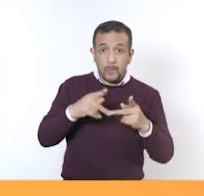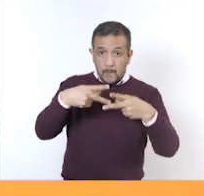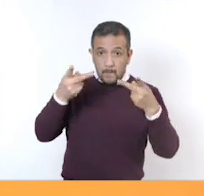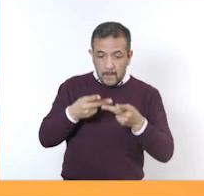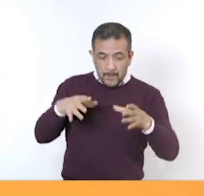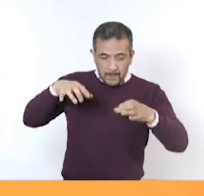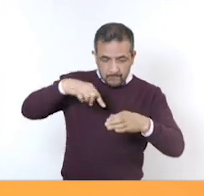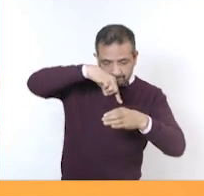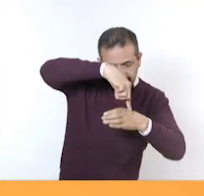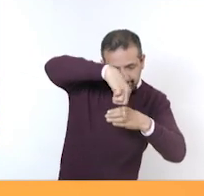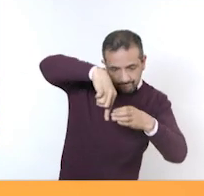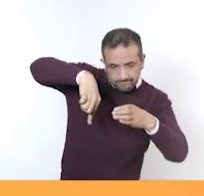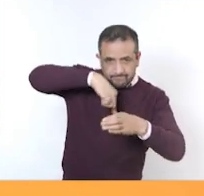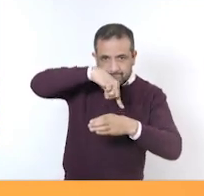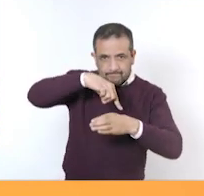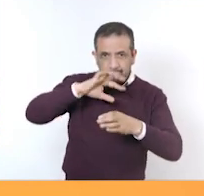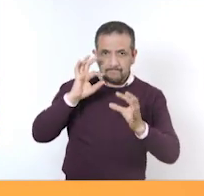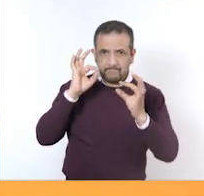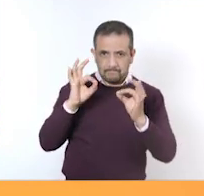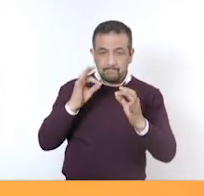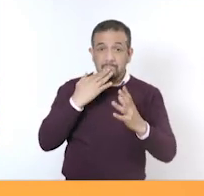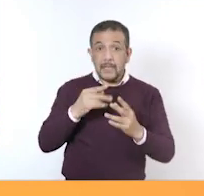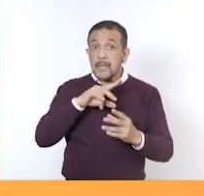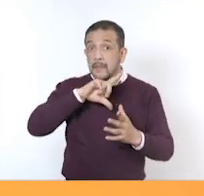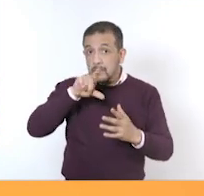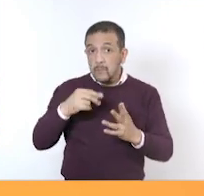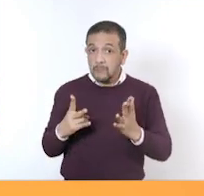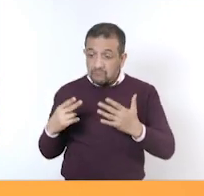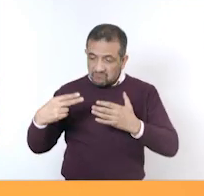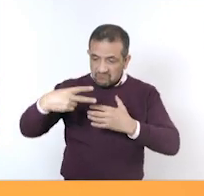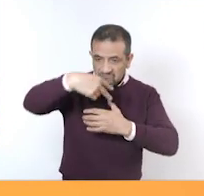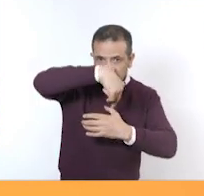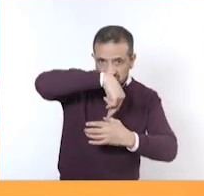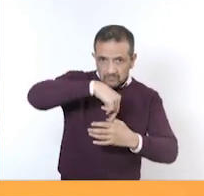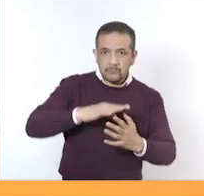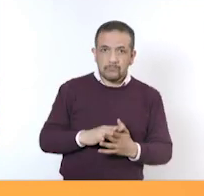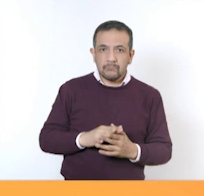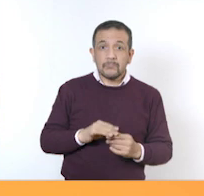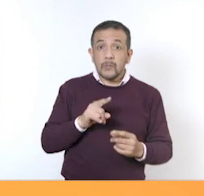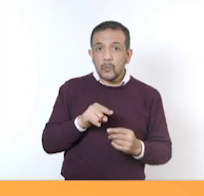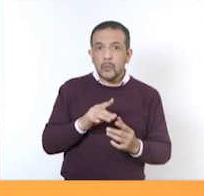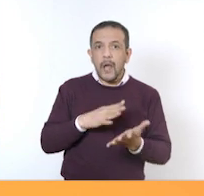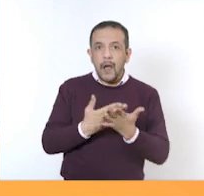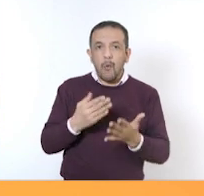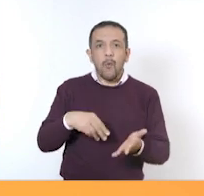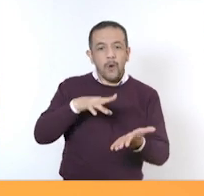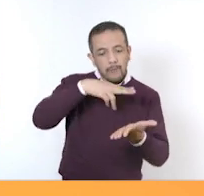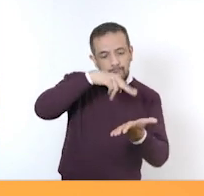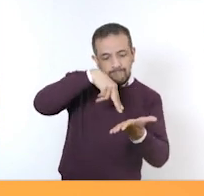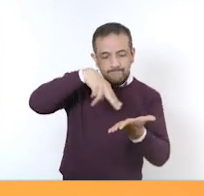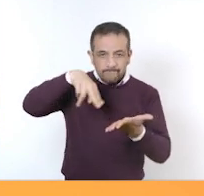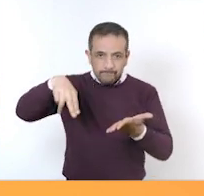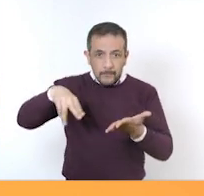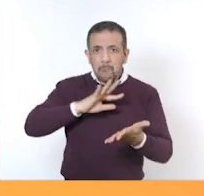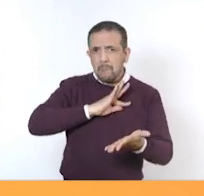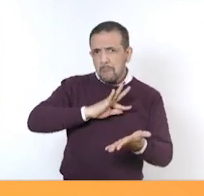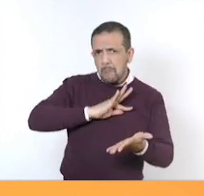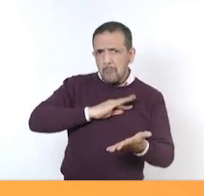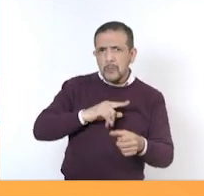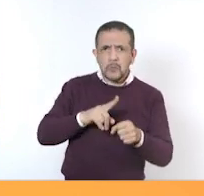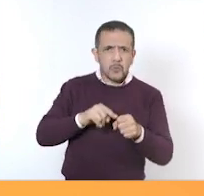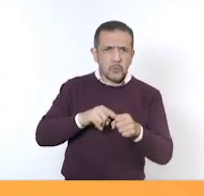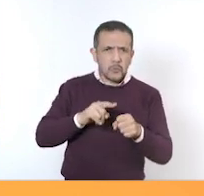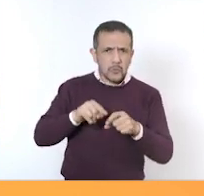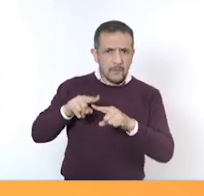como referencia para que el círculo quede parejito. Ahora recórtalo. Es momento de decorarlo.